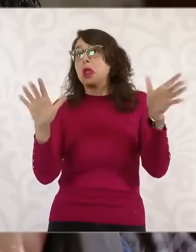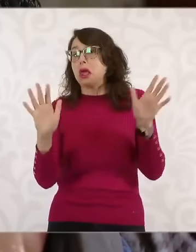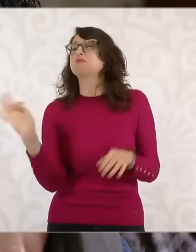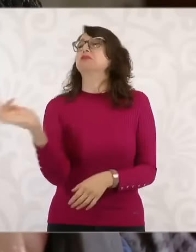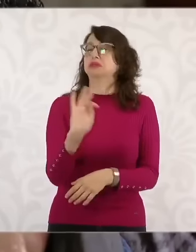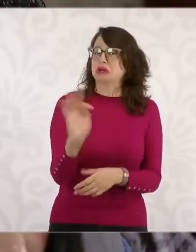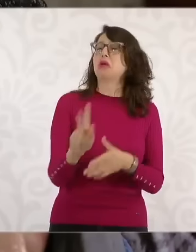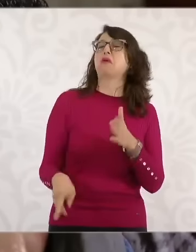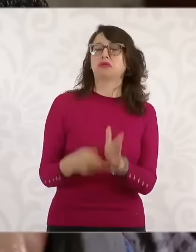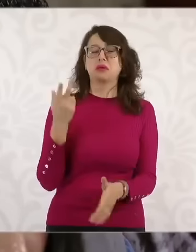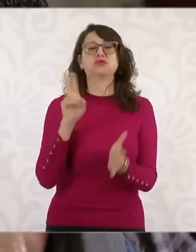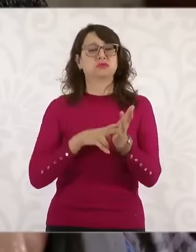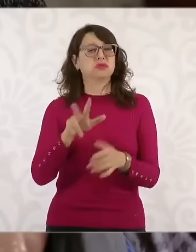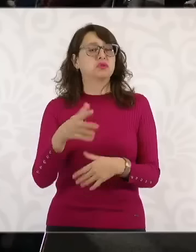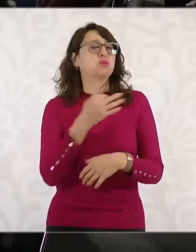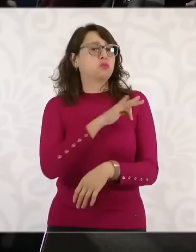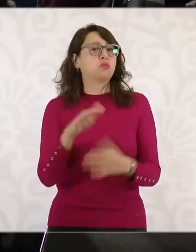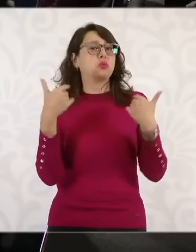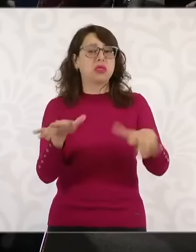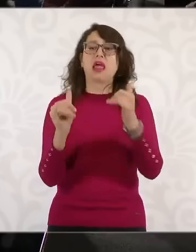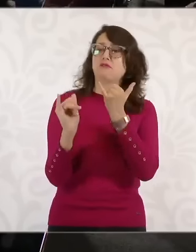vuelto a defraudar al pueblo de México.